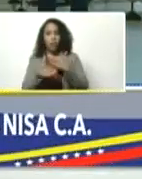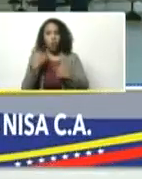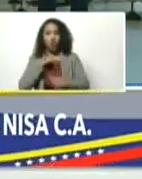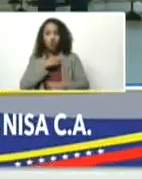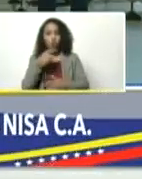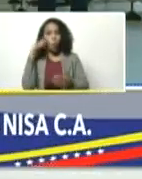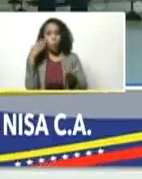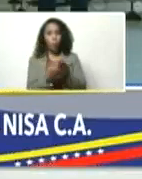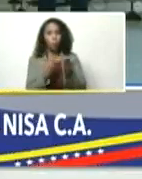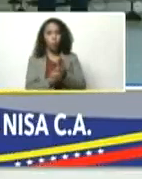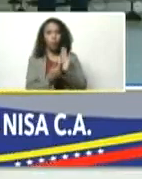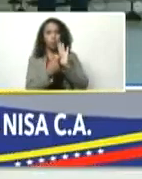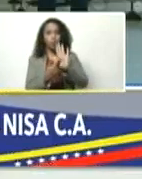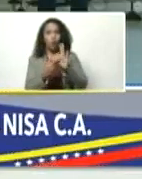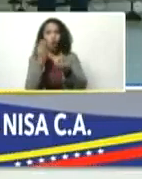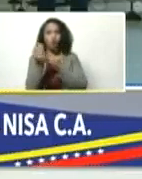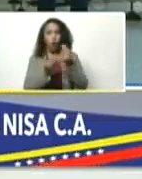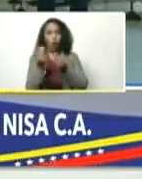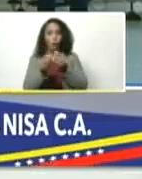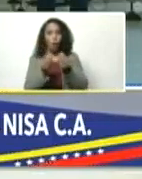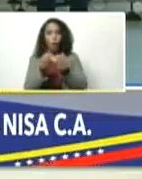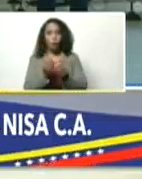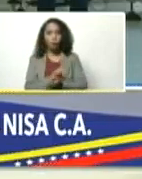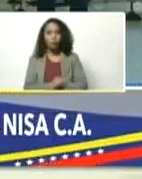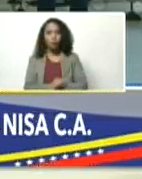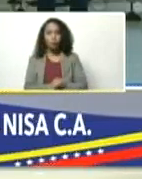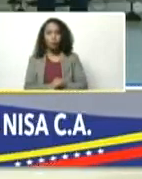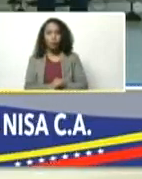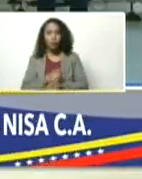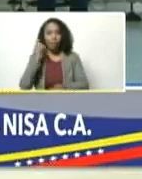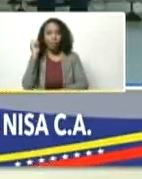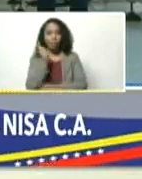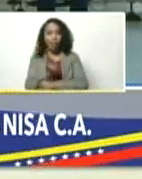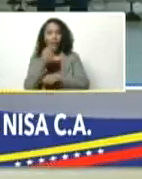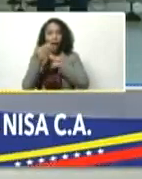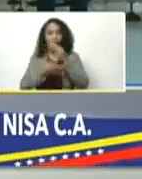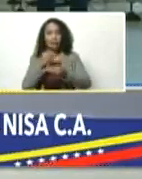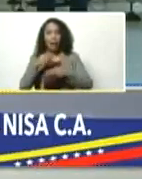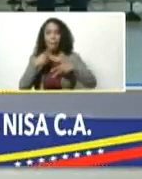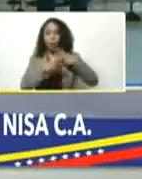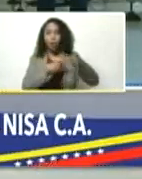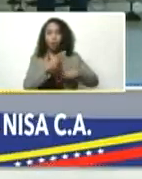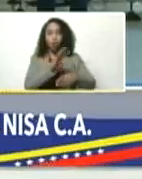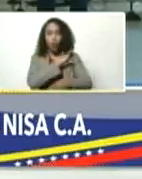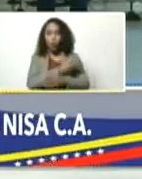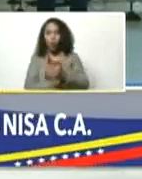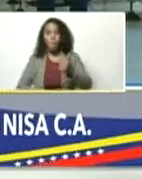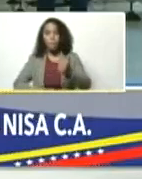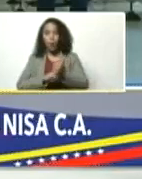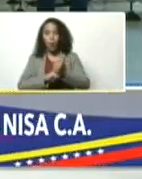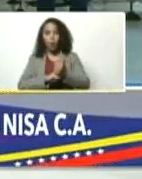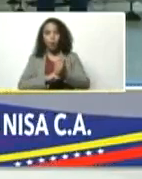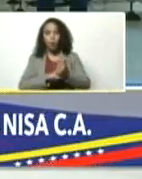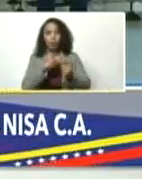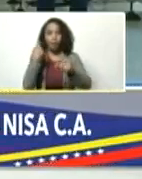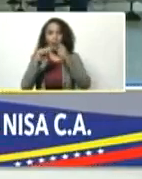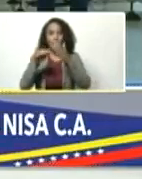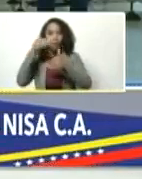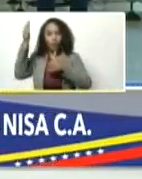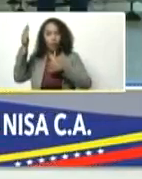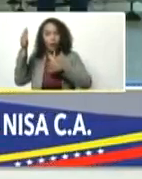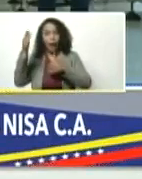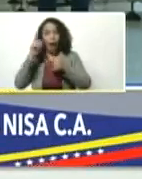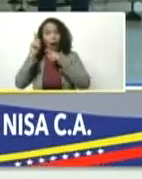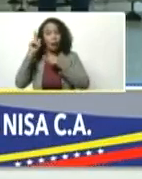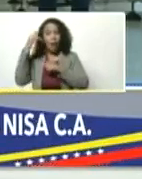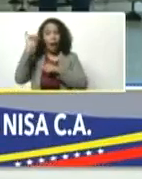zona franca lo que debe ser el proceso de fortalecimiento de las exportaciones. Allá